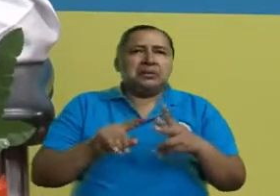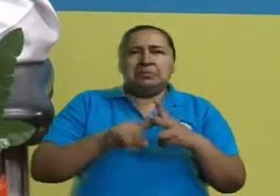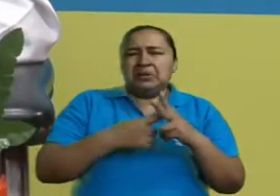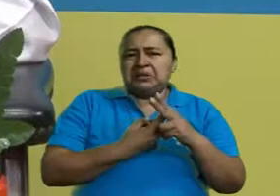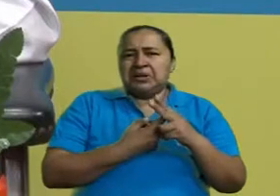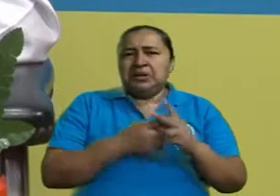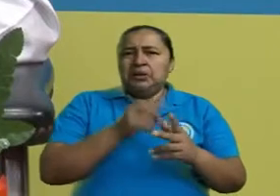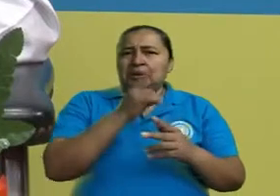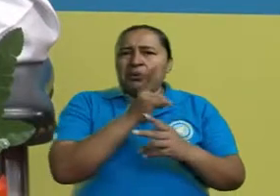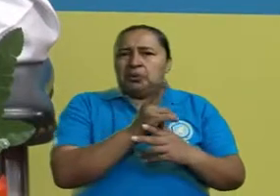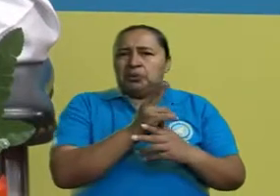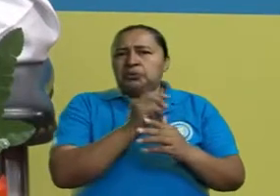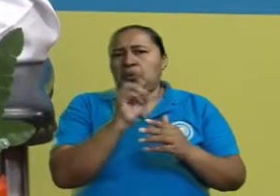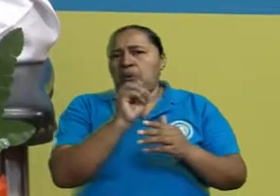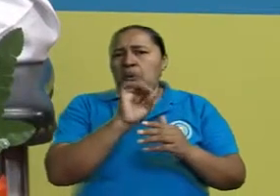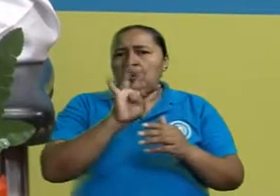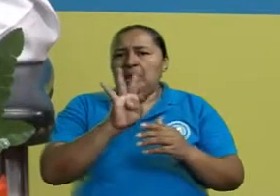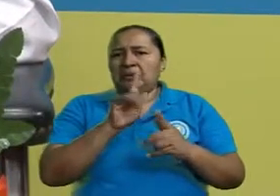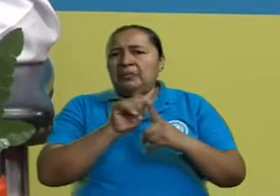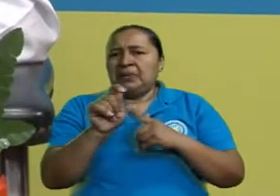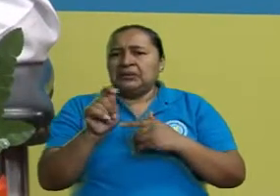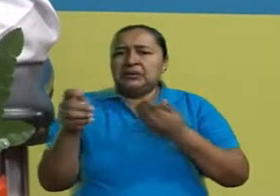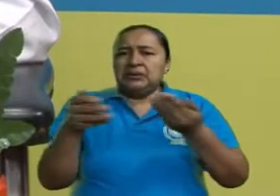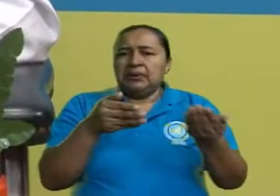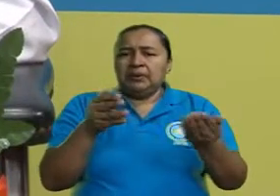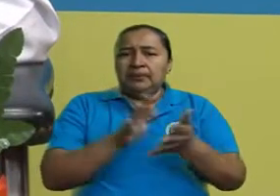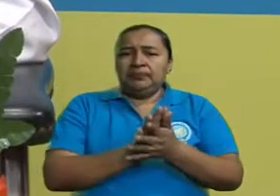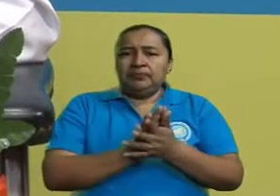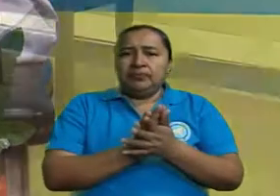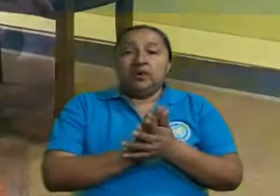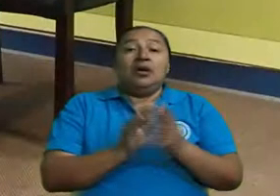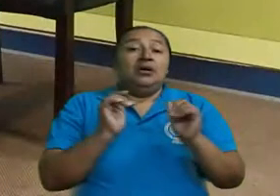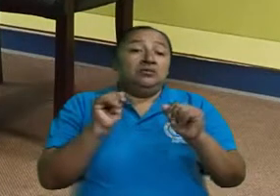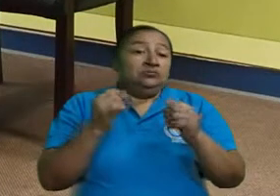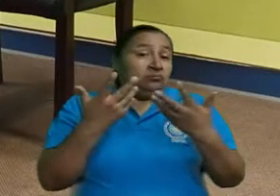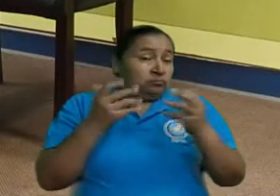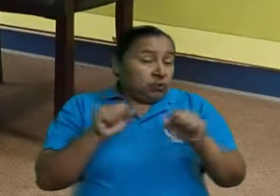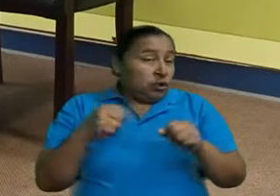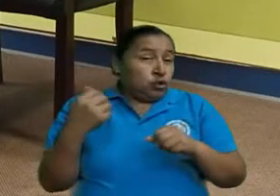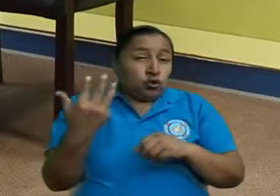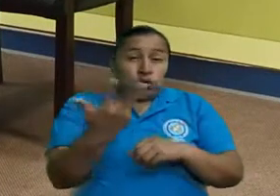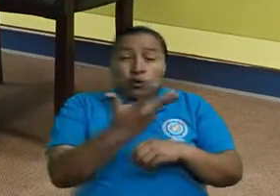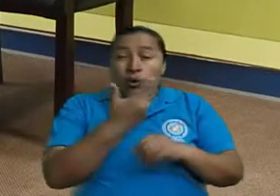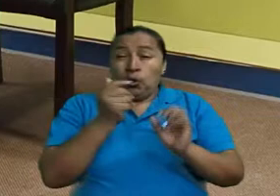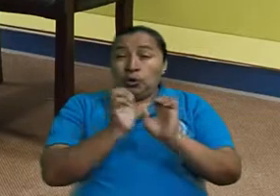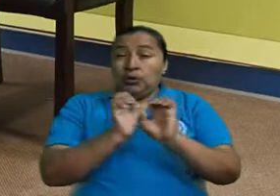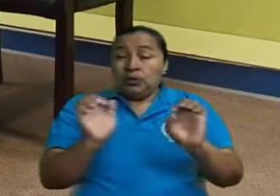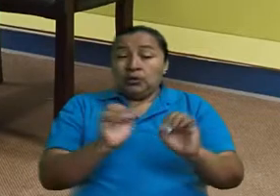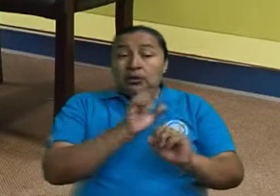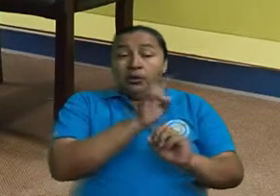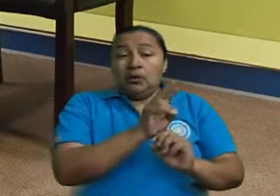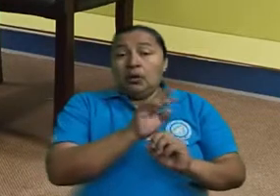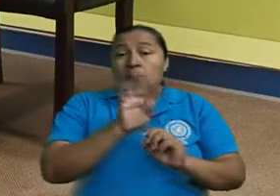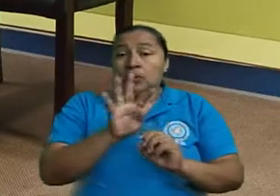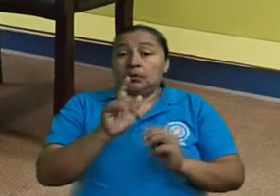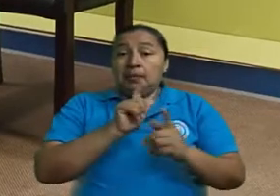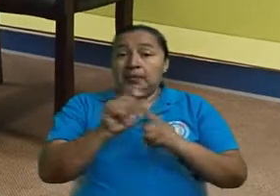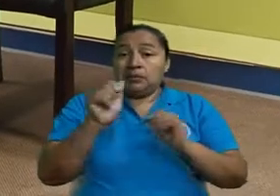de 2 a 4 meses de edad. Ya, eso es inevitable. Todo niño de 2 a 4 meses va a